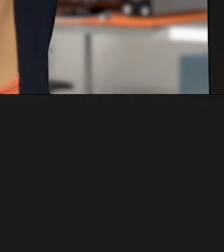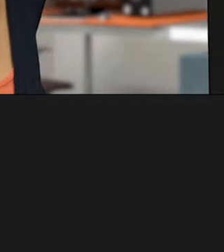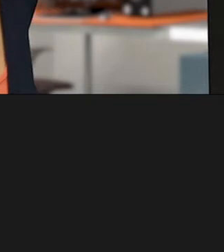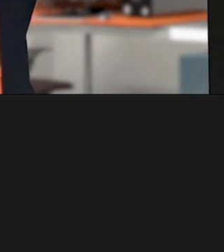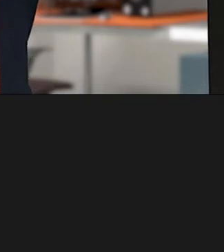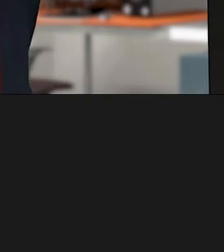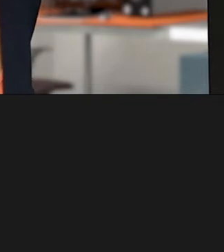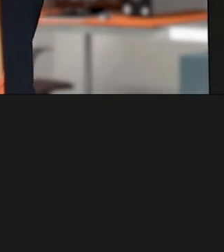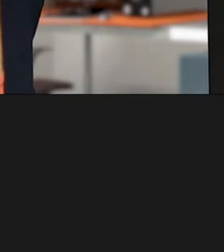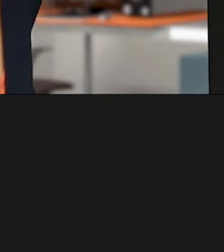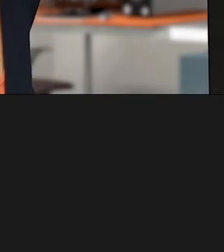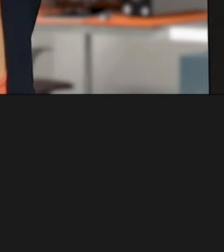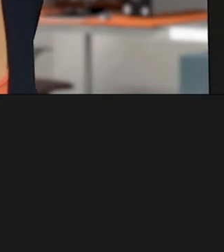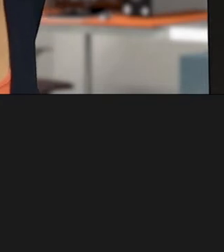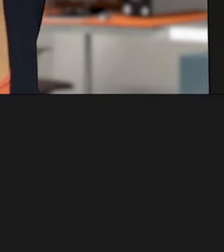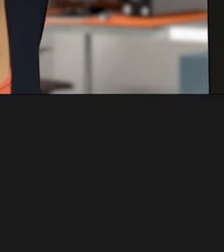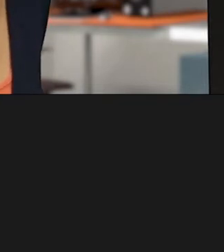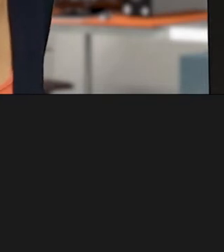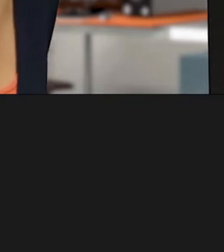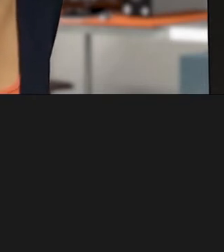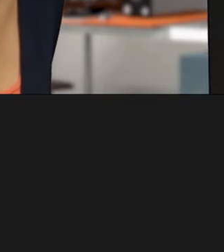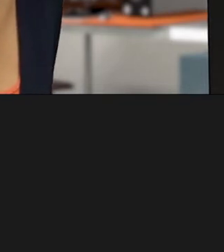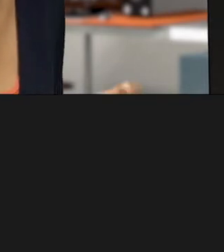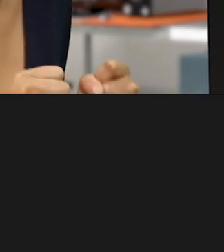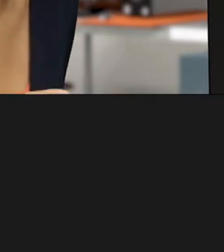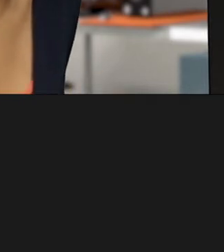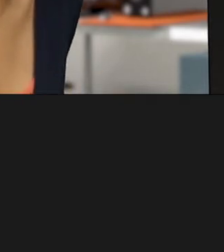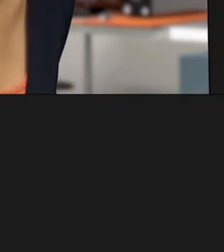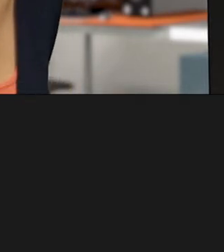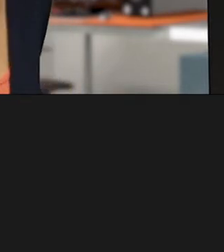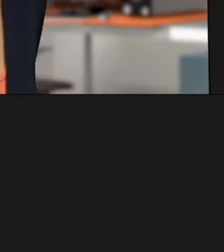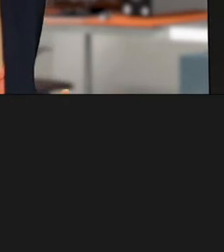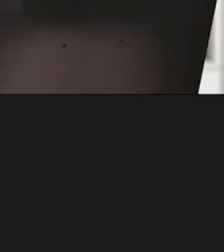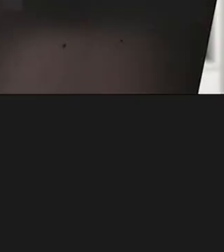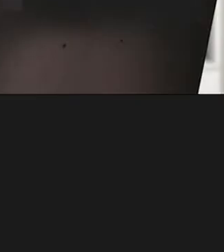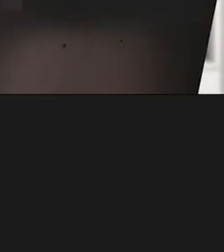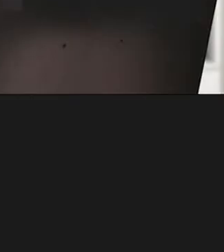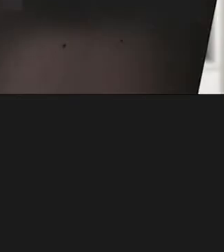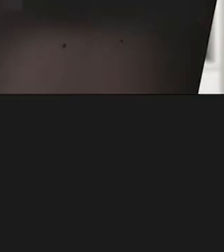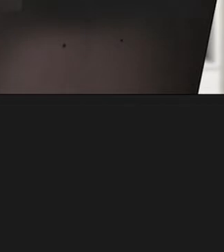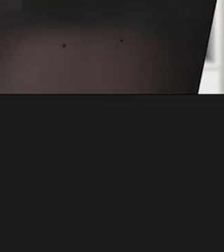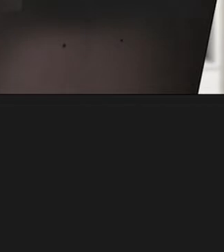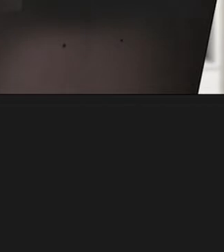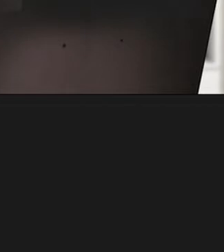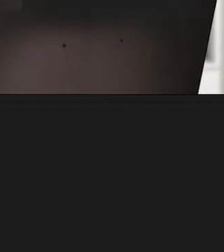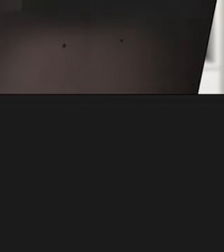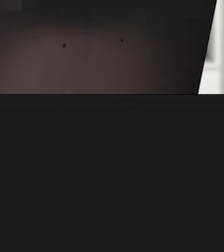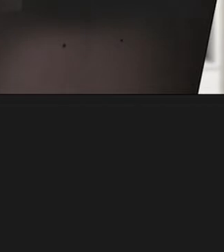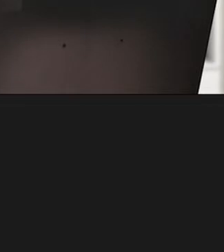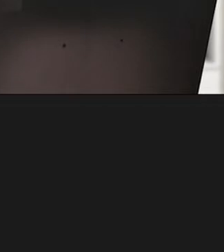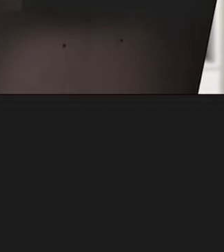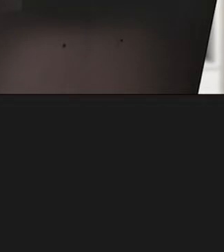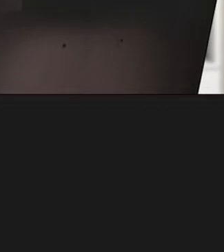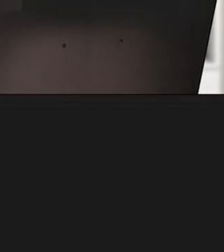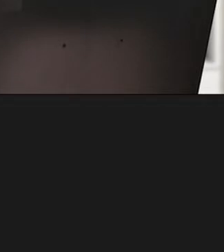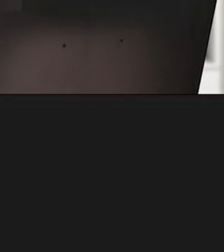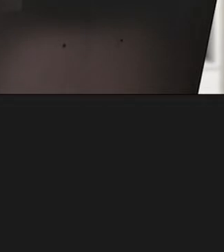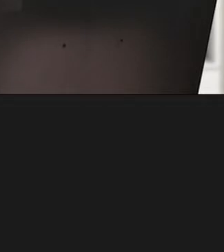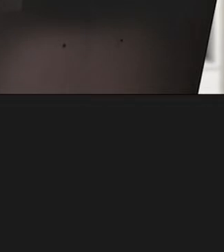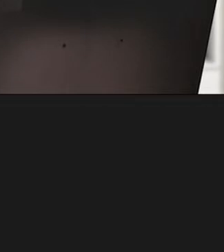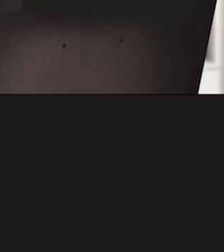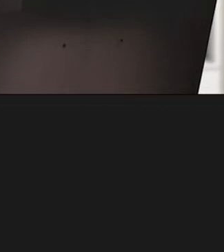panes de la canasta que dejó en el suelo. Pero cuando estás por ir a comértelos a donde no te vean, la persona se da la vuelta y te agarra con las manos en la